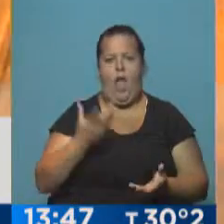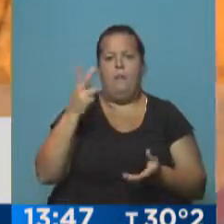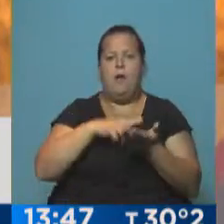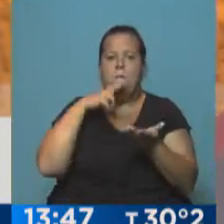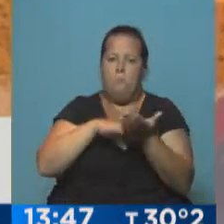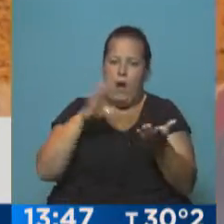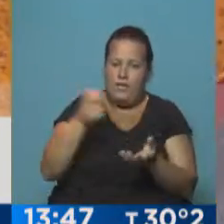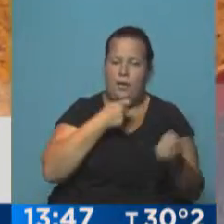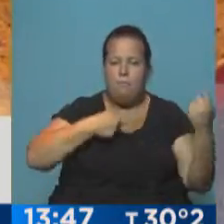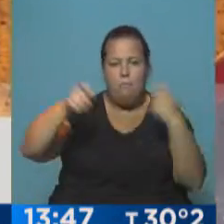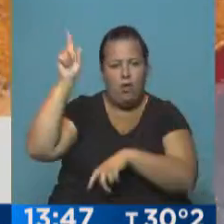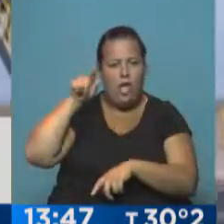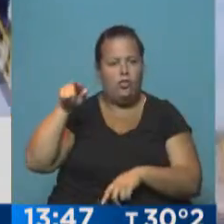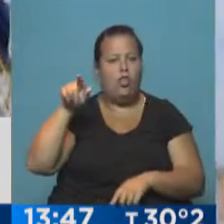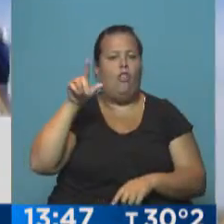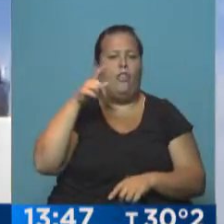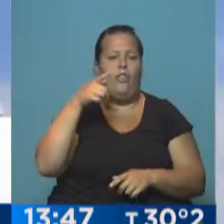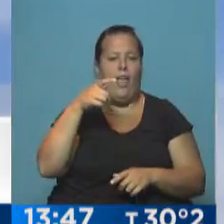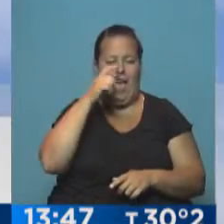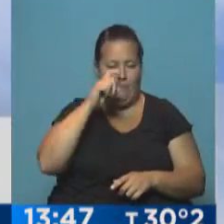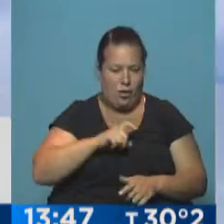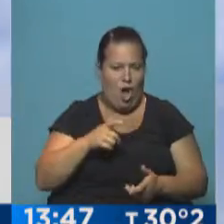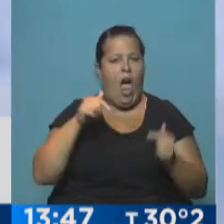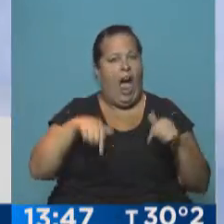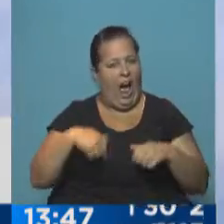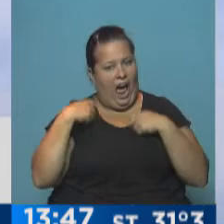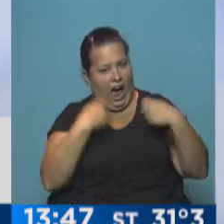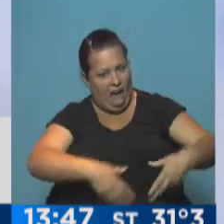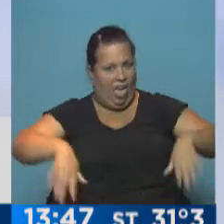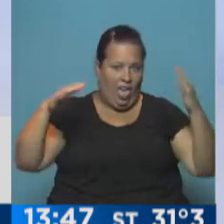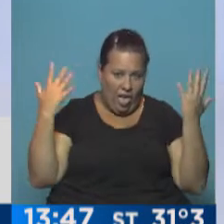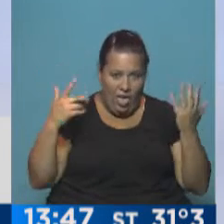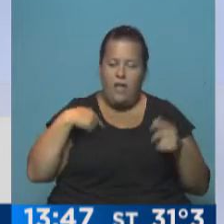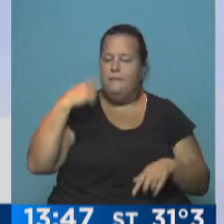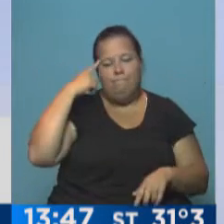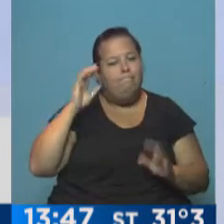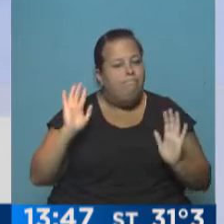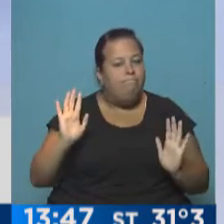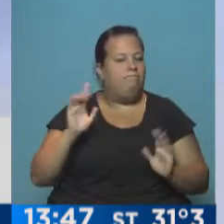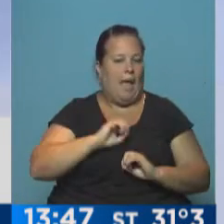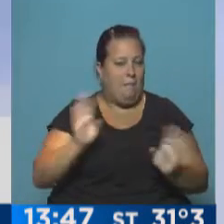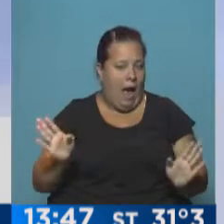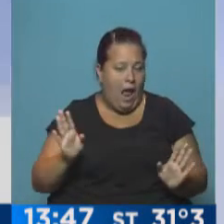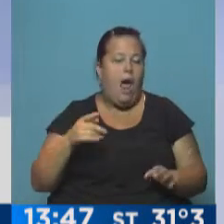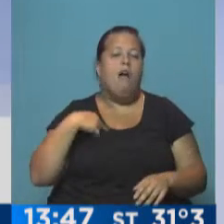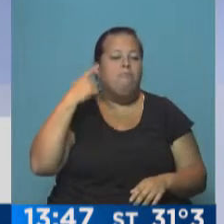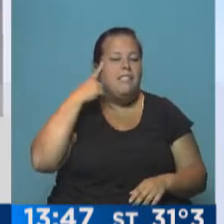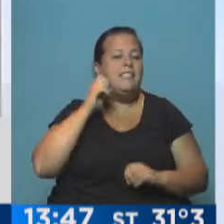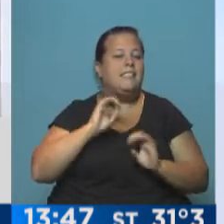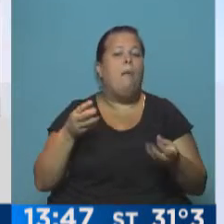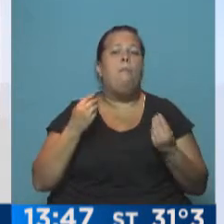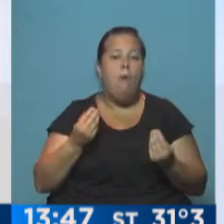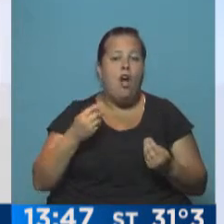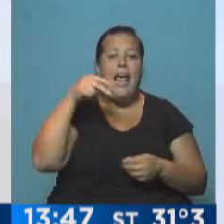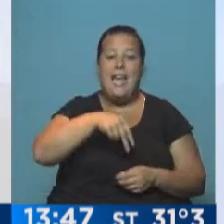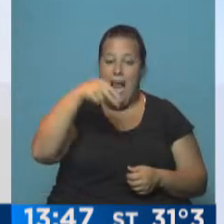a la importación de crudo. Y hoy nos dejan liberado al azar. Me parece injusto, o nos parece injusto, porque